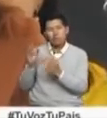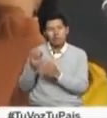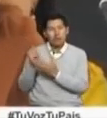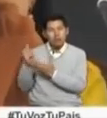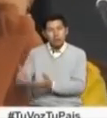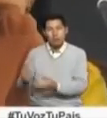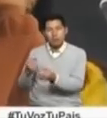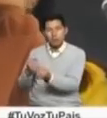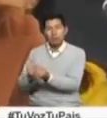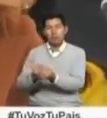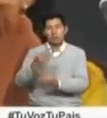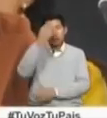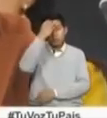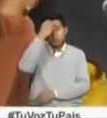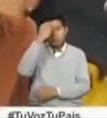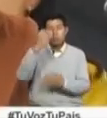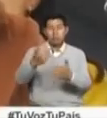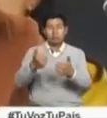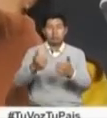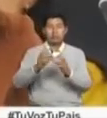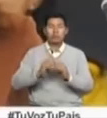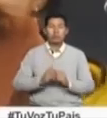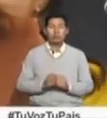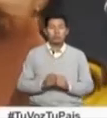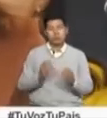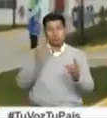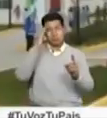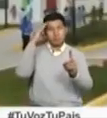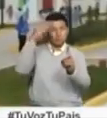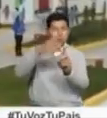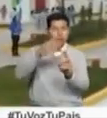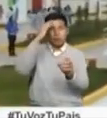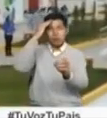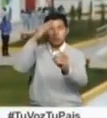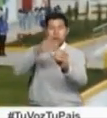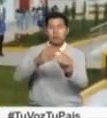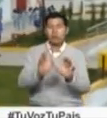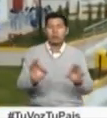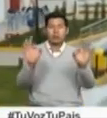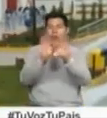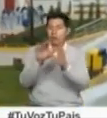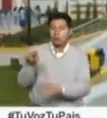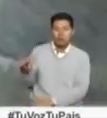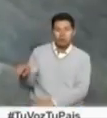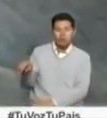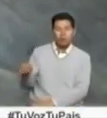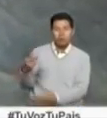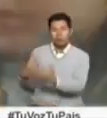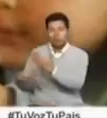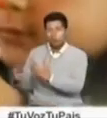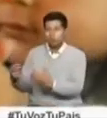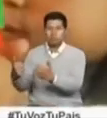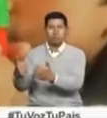mejor educación que puedan cumplir sus sueños y metas. La obra de tipología mayor beneficiará a